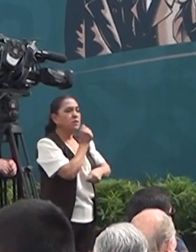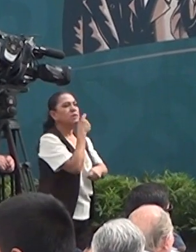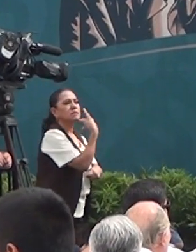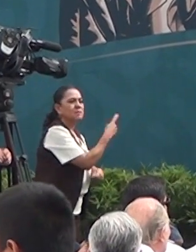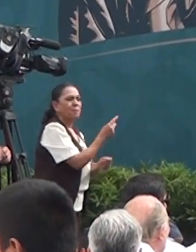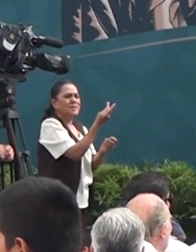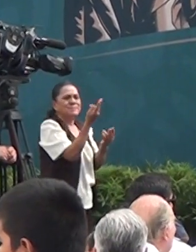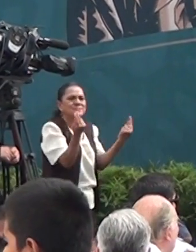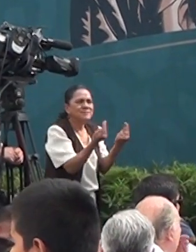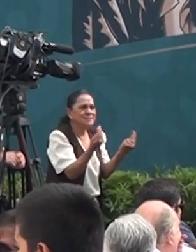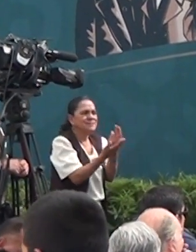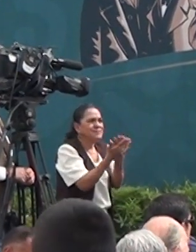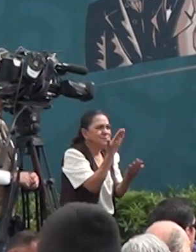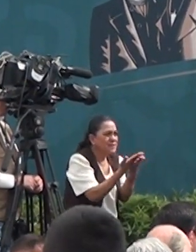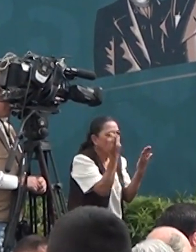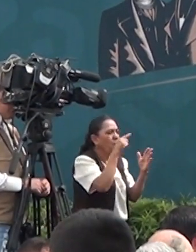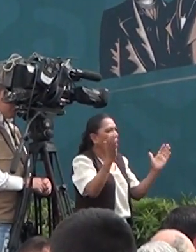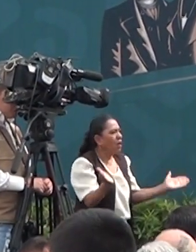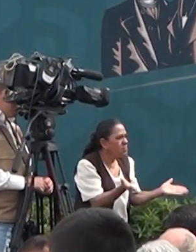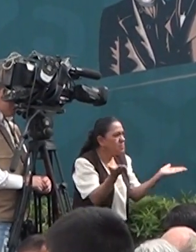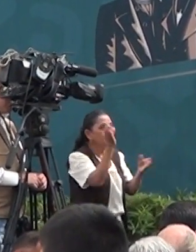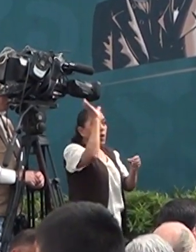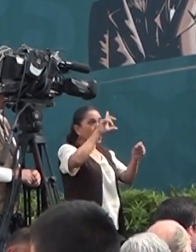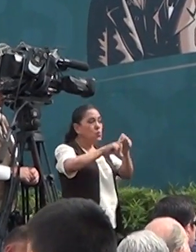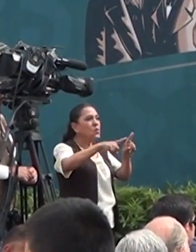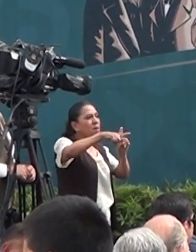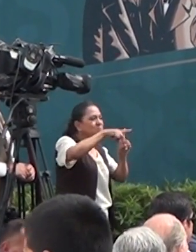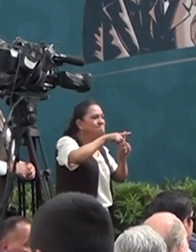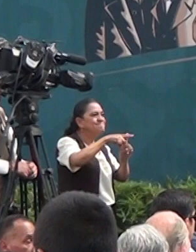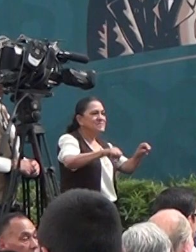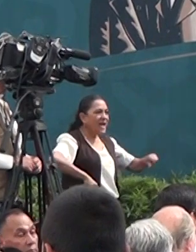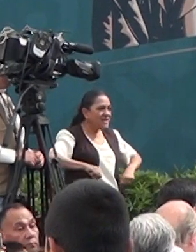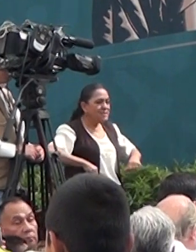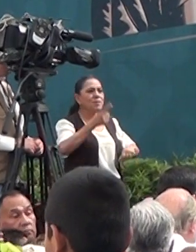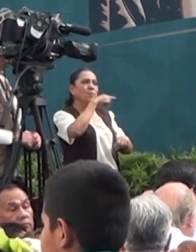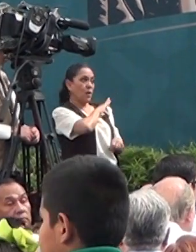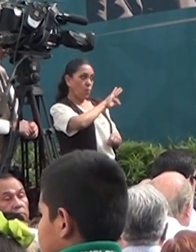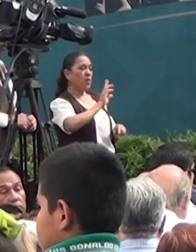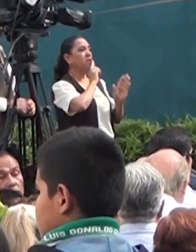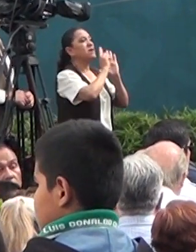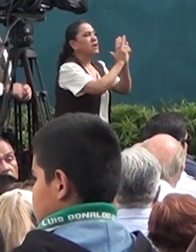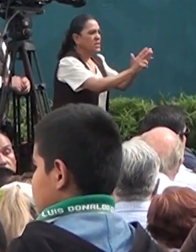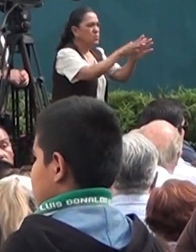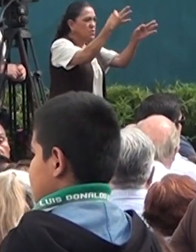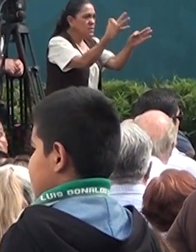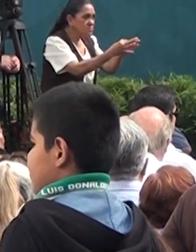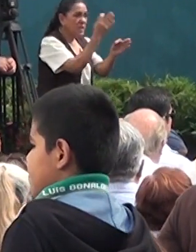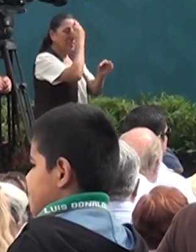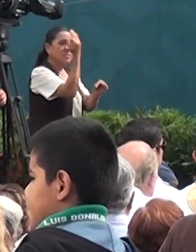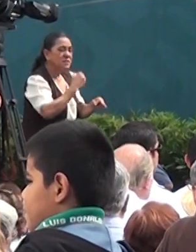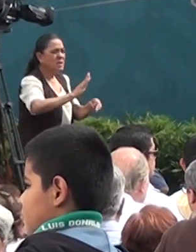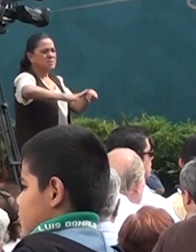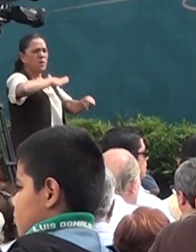herramientas necesarias para alentar una cultura proactiva, capaz de responder eficazmente en los desastres mayores